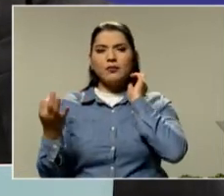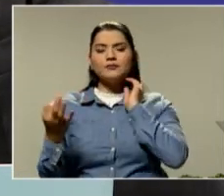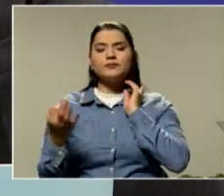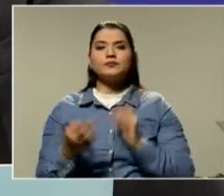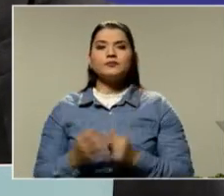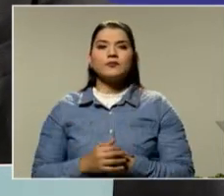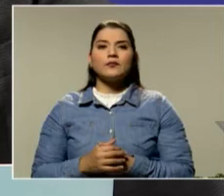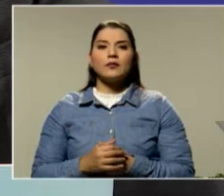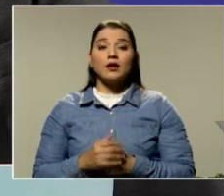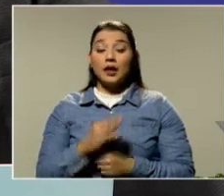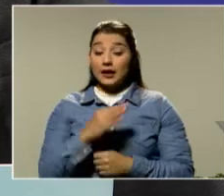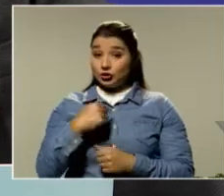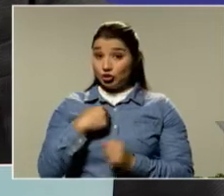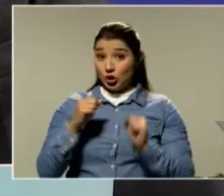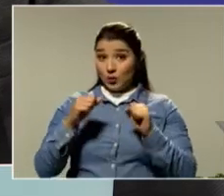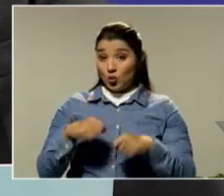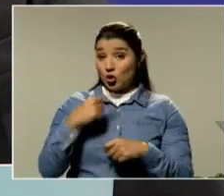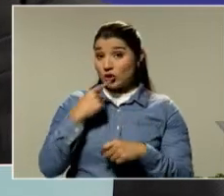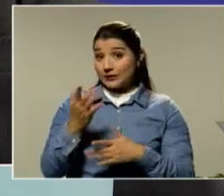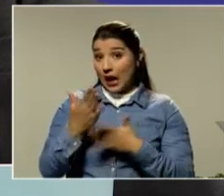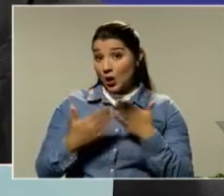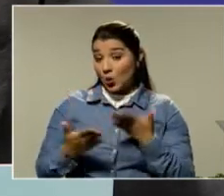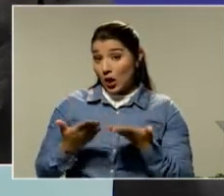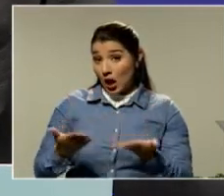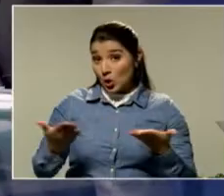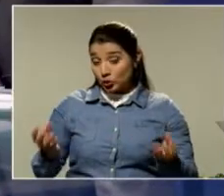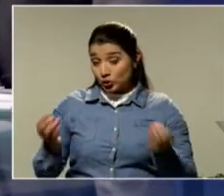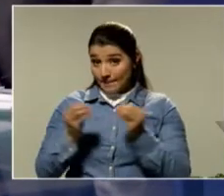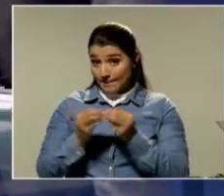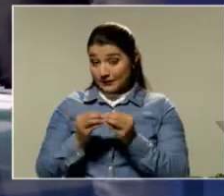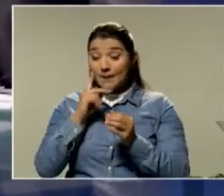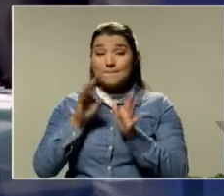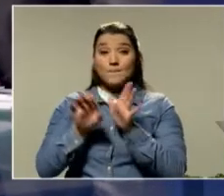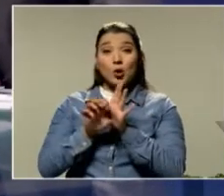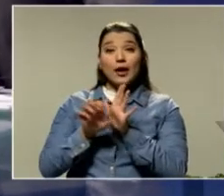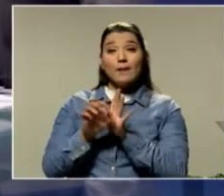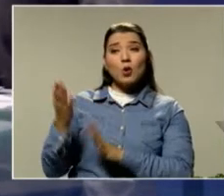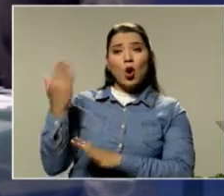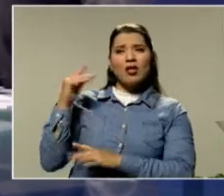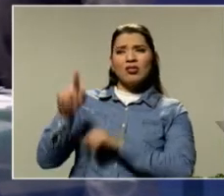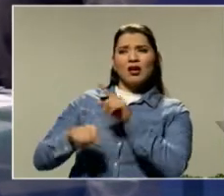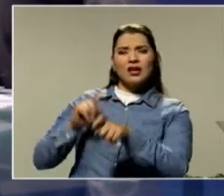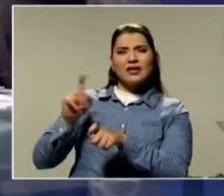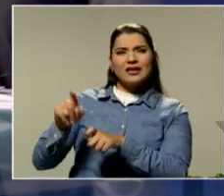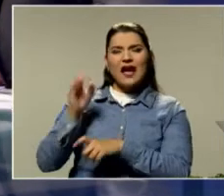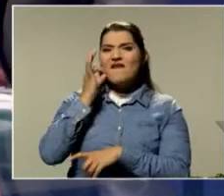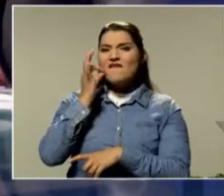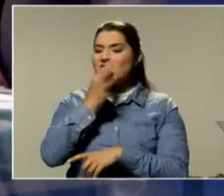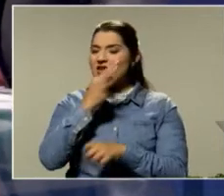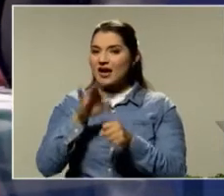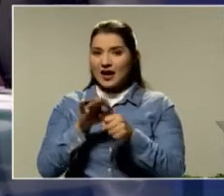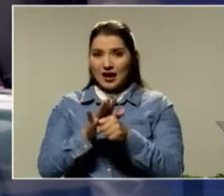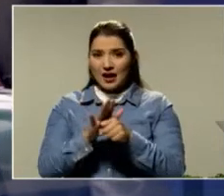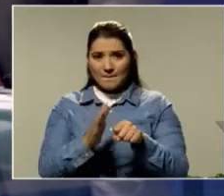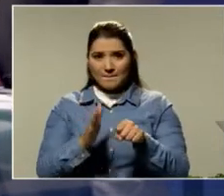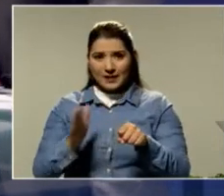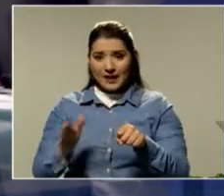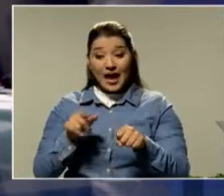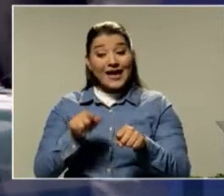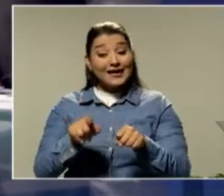Y le puedo decir algunas cosas. Por ejemplo, se criticaba algunas fincas de piña que no pagaban la seguridad social